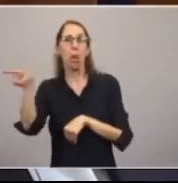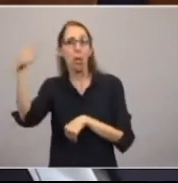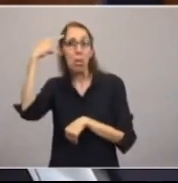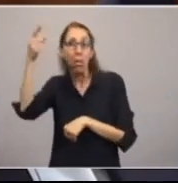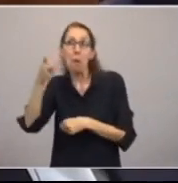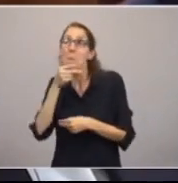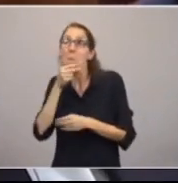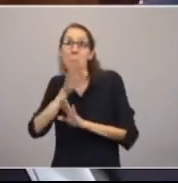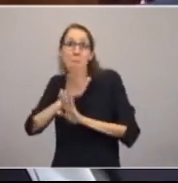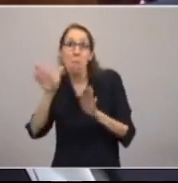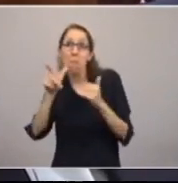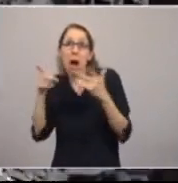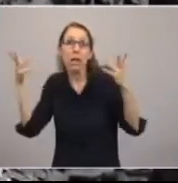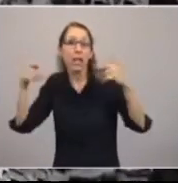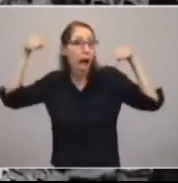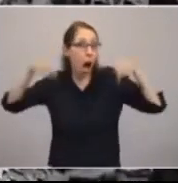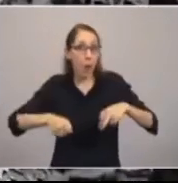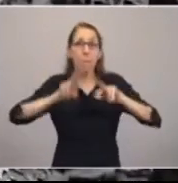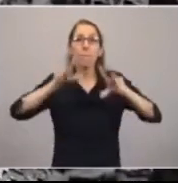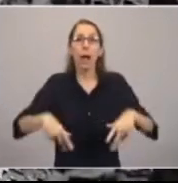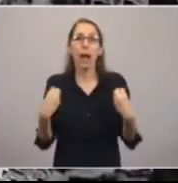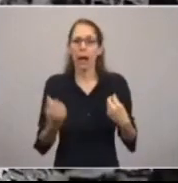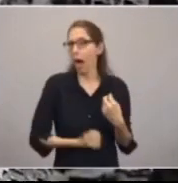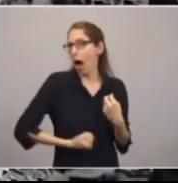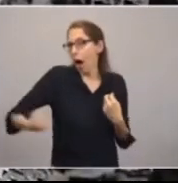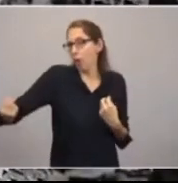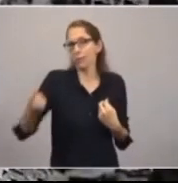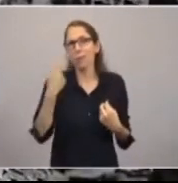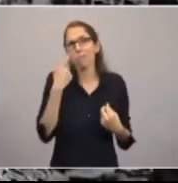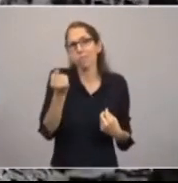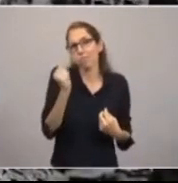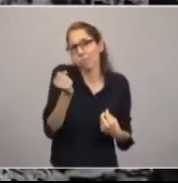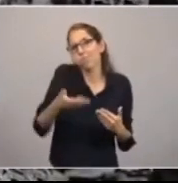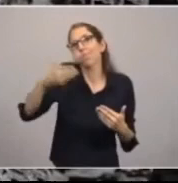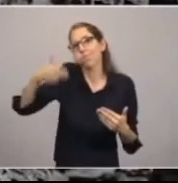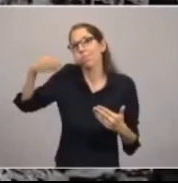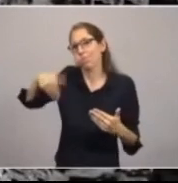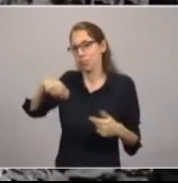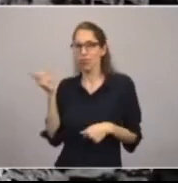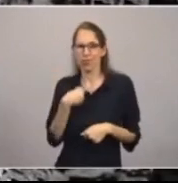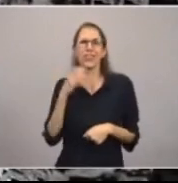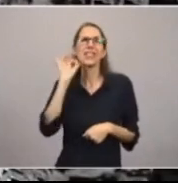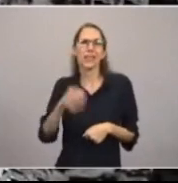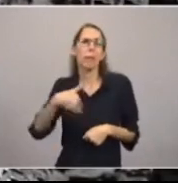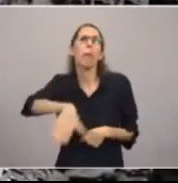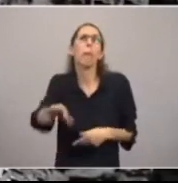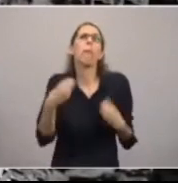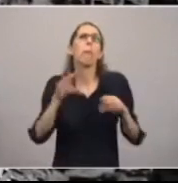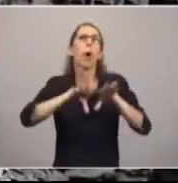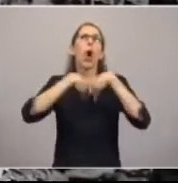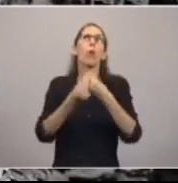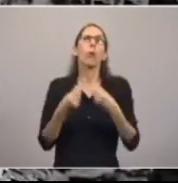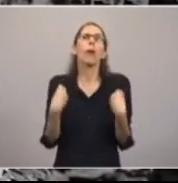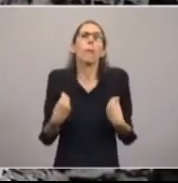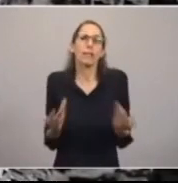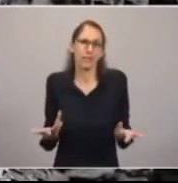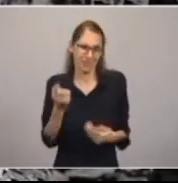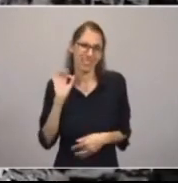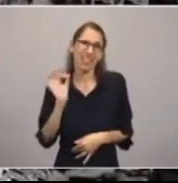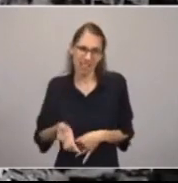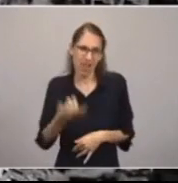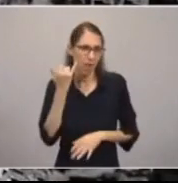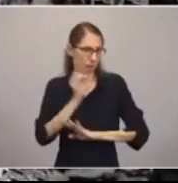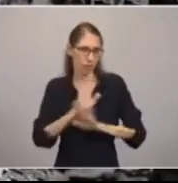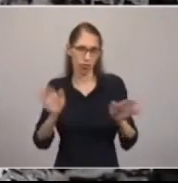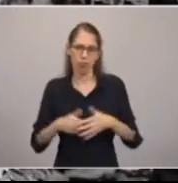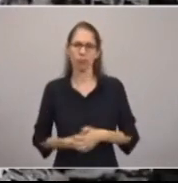hoy lo que se está aplicando en la Argentina es un plan de ajuste clásico, se aplicó mil veces, conocemos las consecuencias. Y así que yo lo